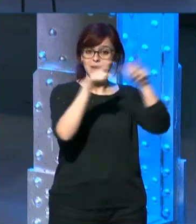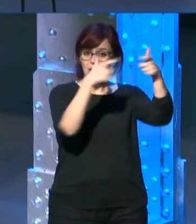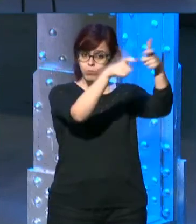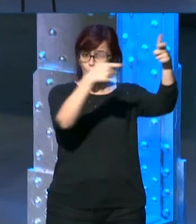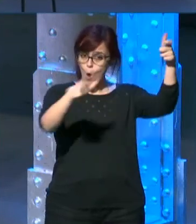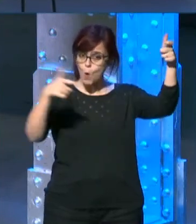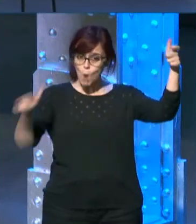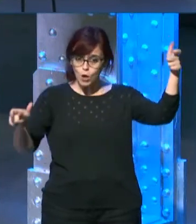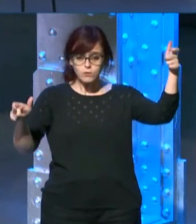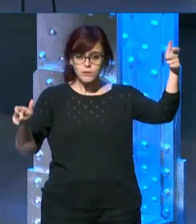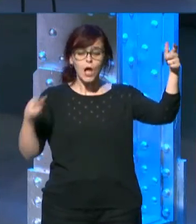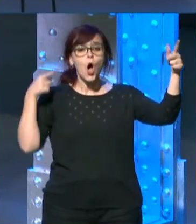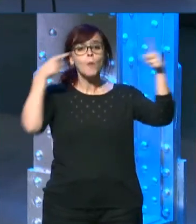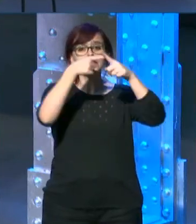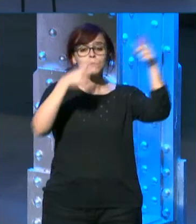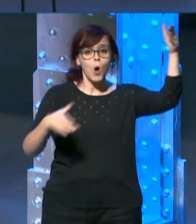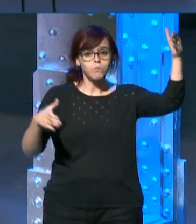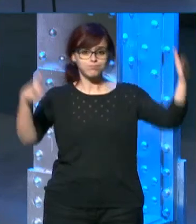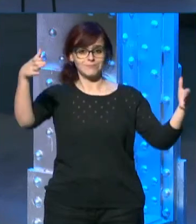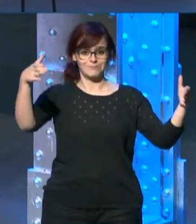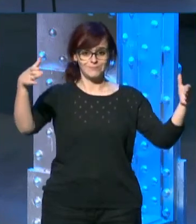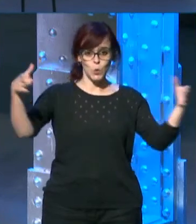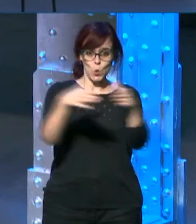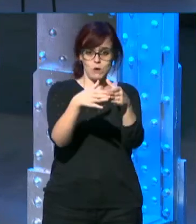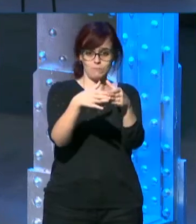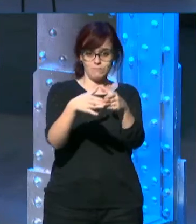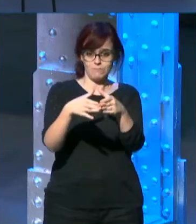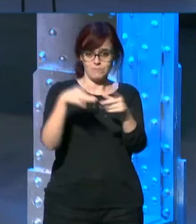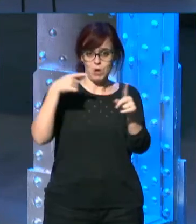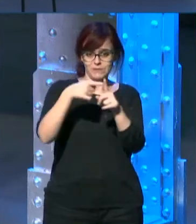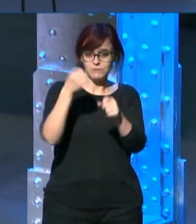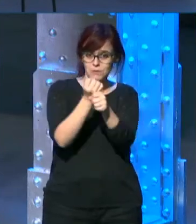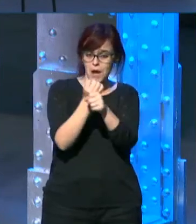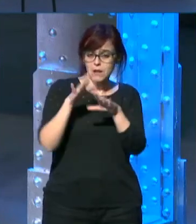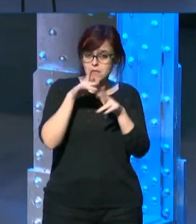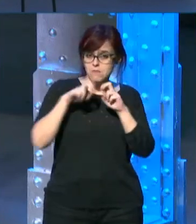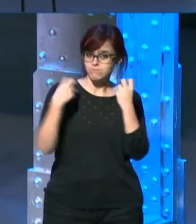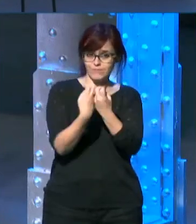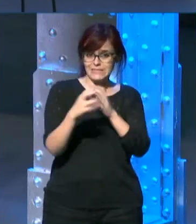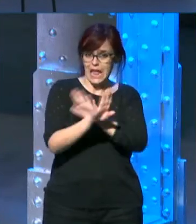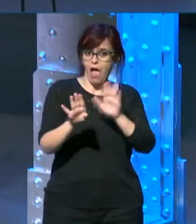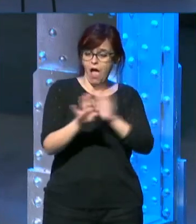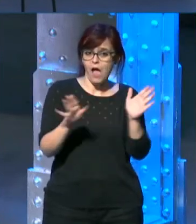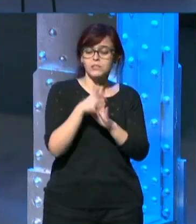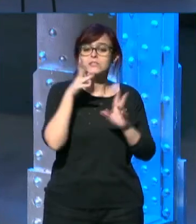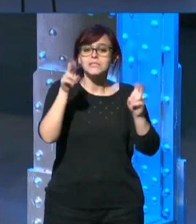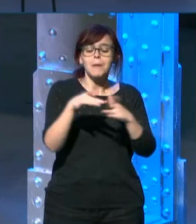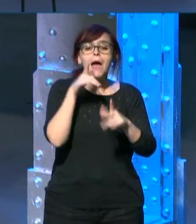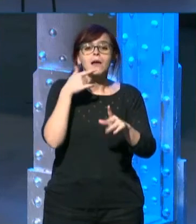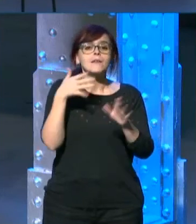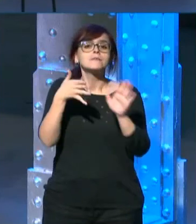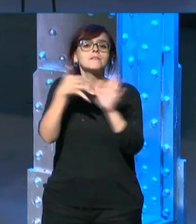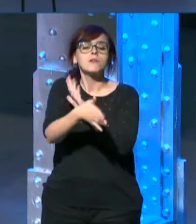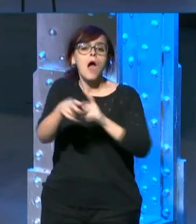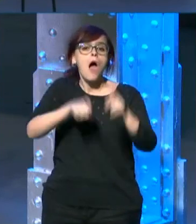es coge a cada uno de un compartimento para crear tu producto y siéntalos a trabajar juntos. Lo de no hay marcha atrás no es un